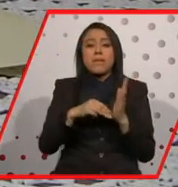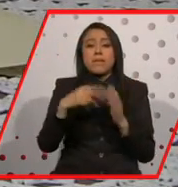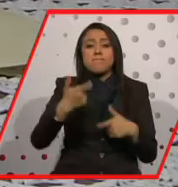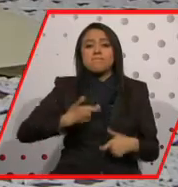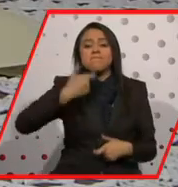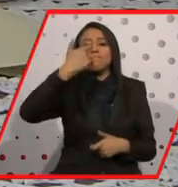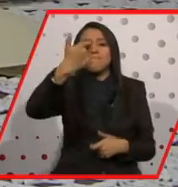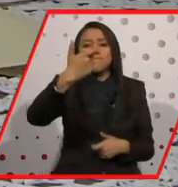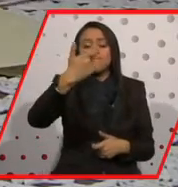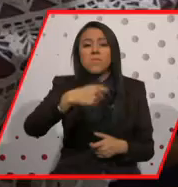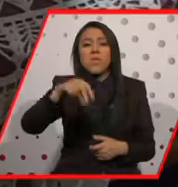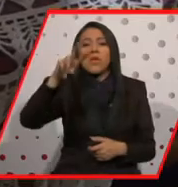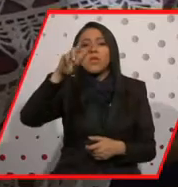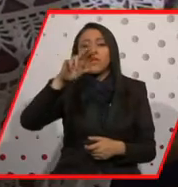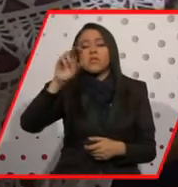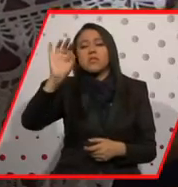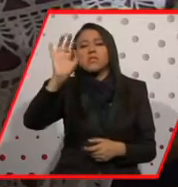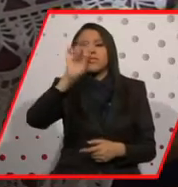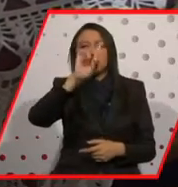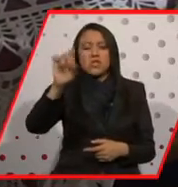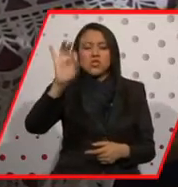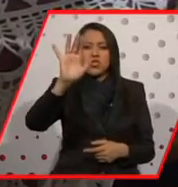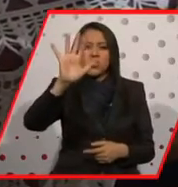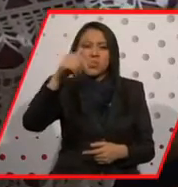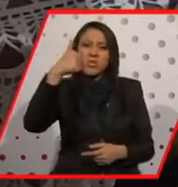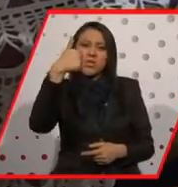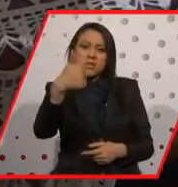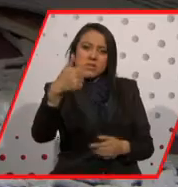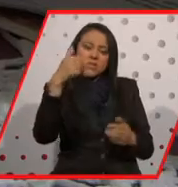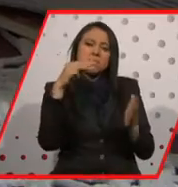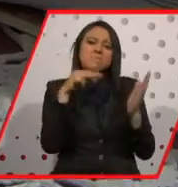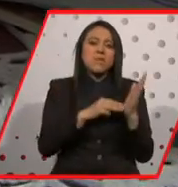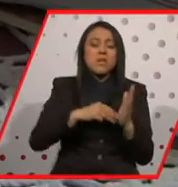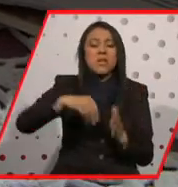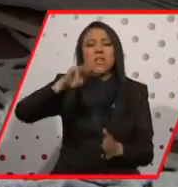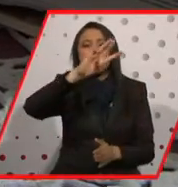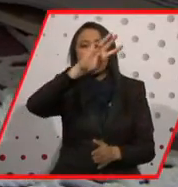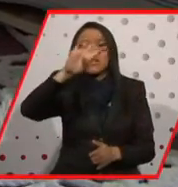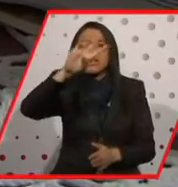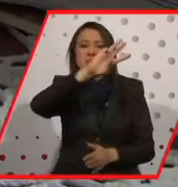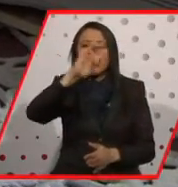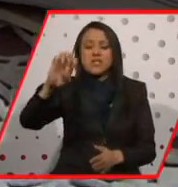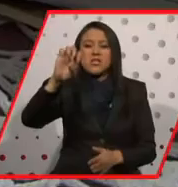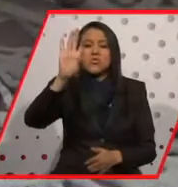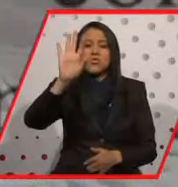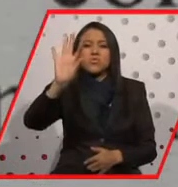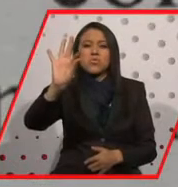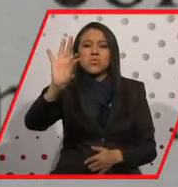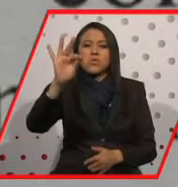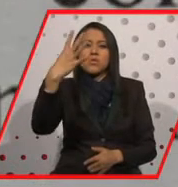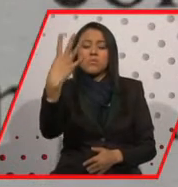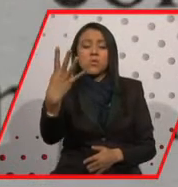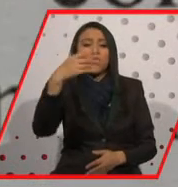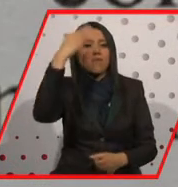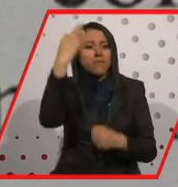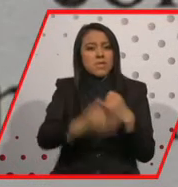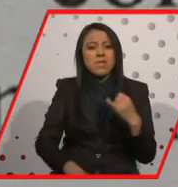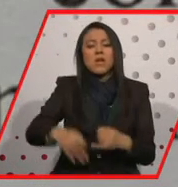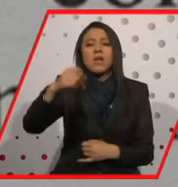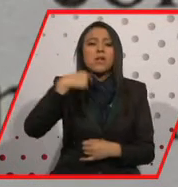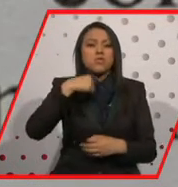de 156,000 y otro de 304,000 pesos, y un pago final de 310,000, sumando la cantidad